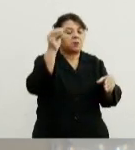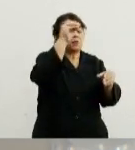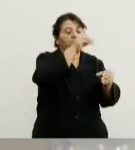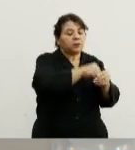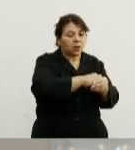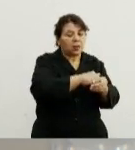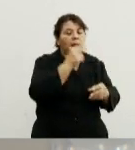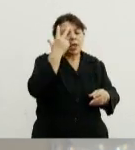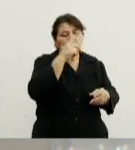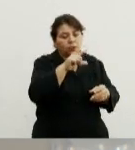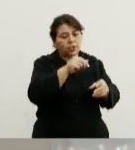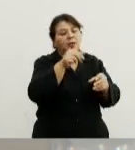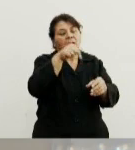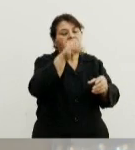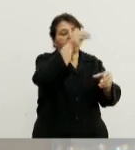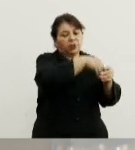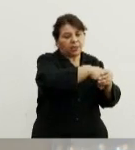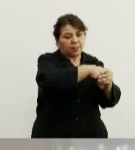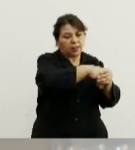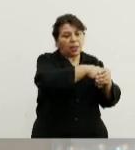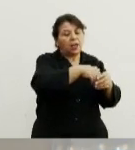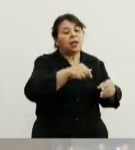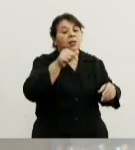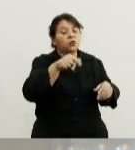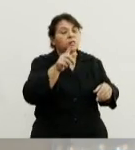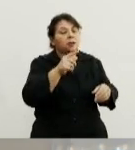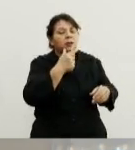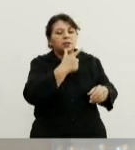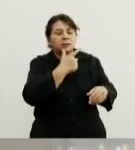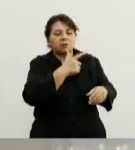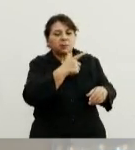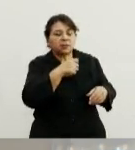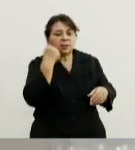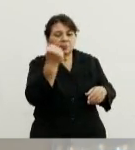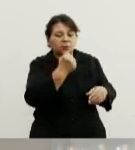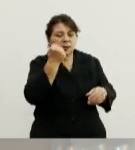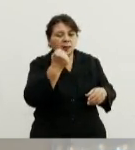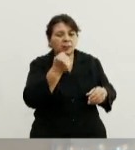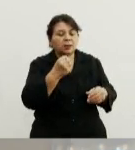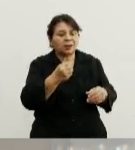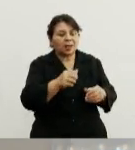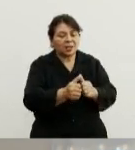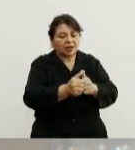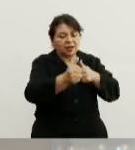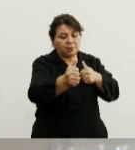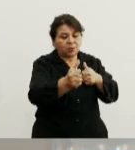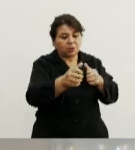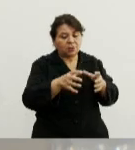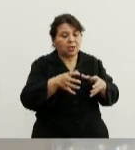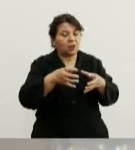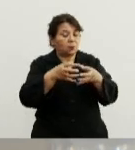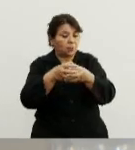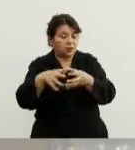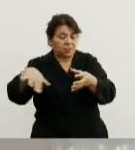tanto el ámbito sanitario como en el ámbito de la comunidad en sí de estas personas